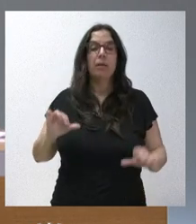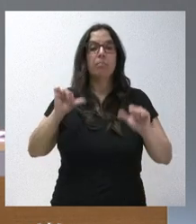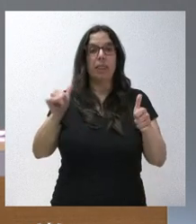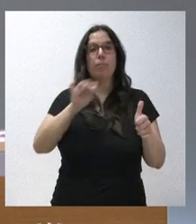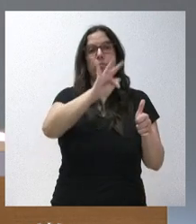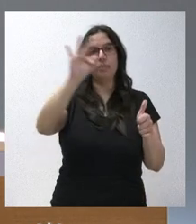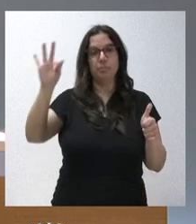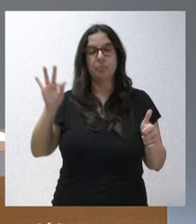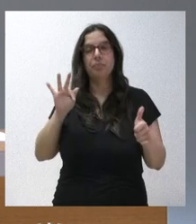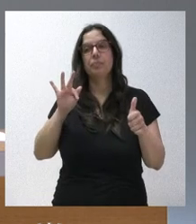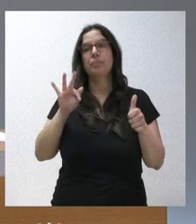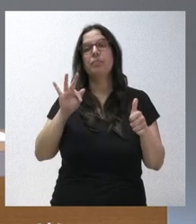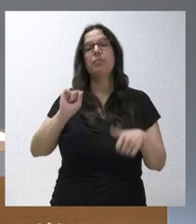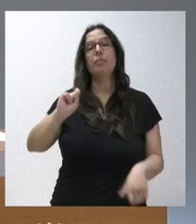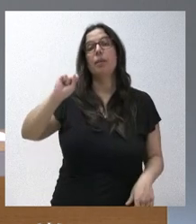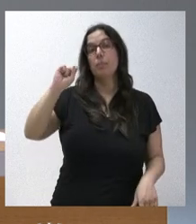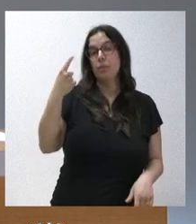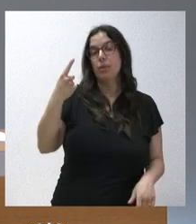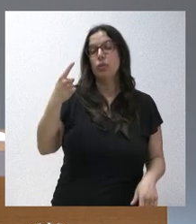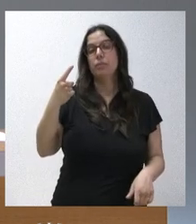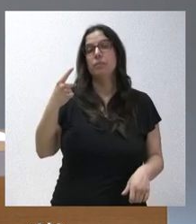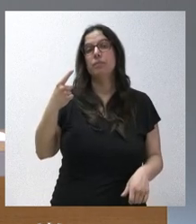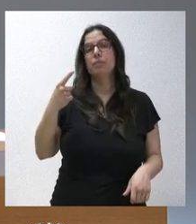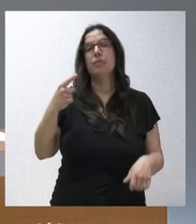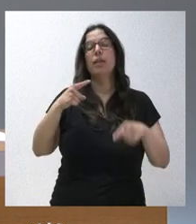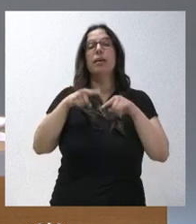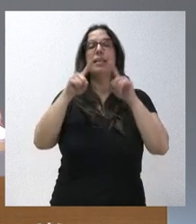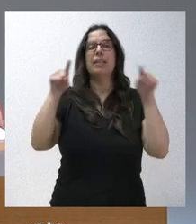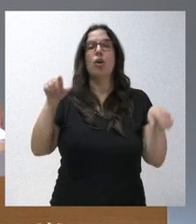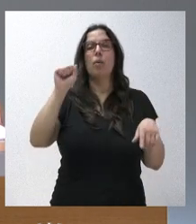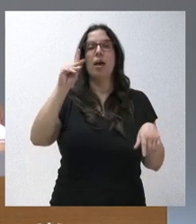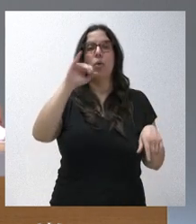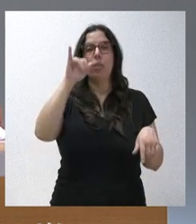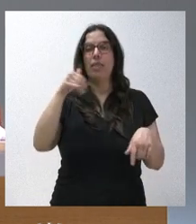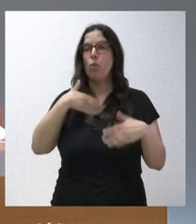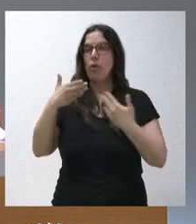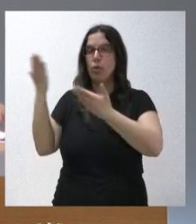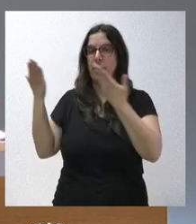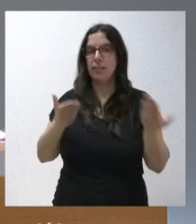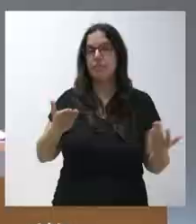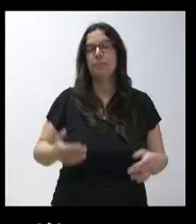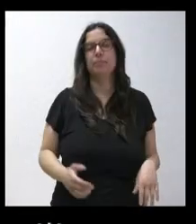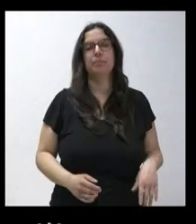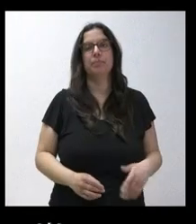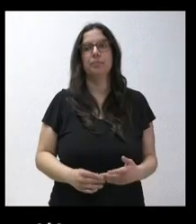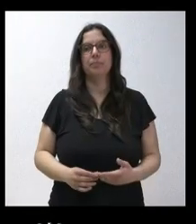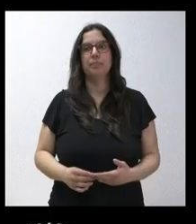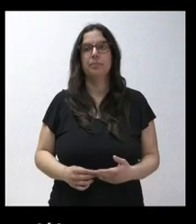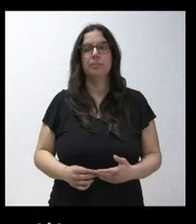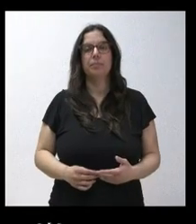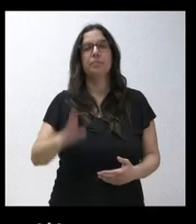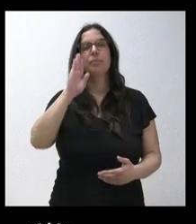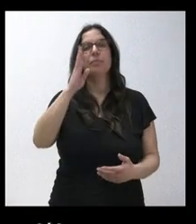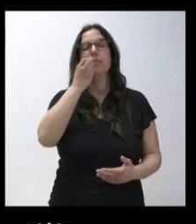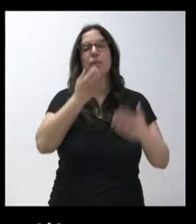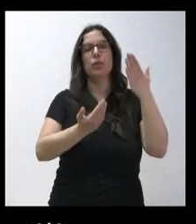ahora dando paso en primer lugar a begoña Rincón de segob audaz cuando quieras begoña adelante Hola